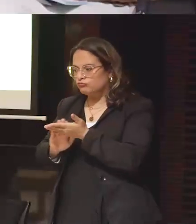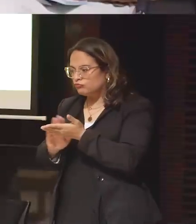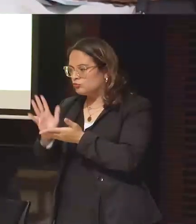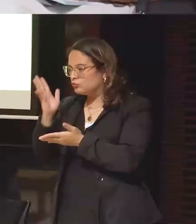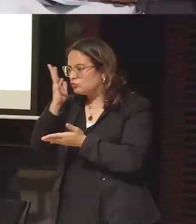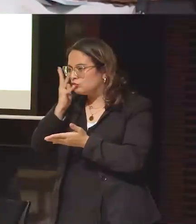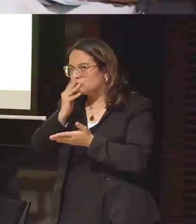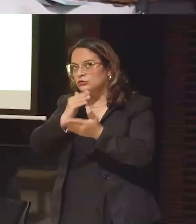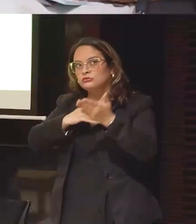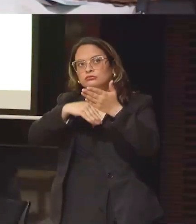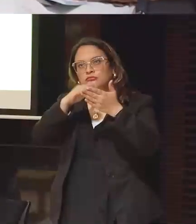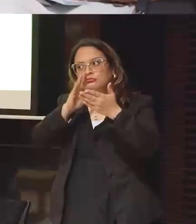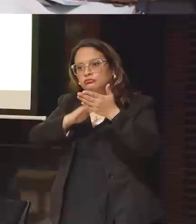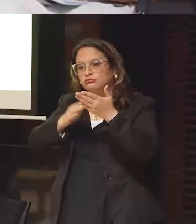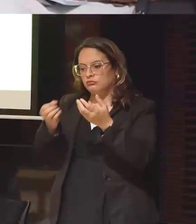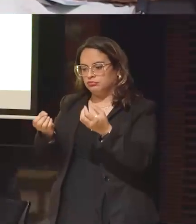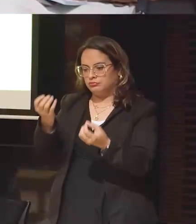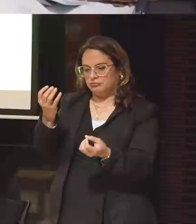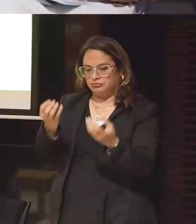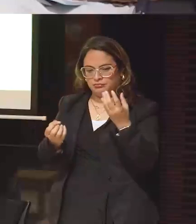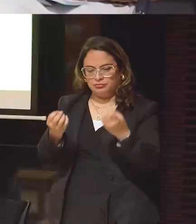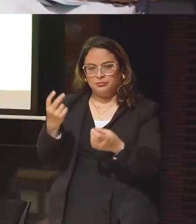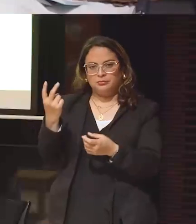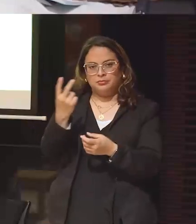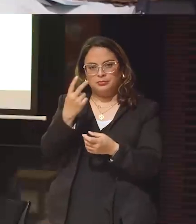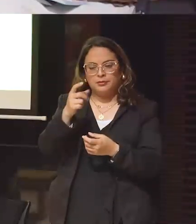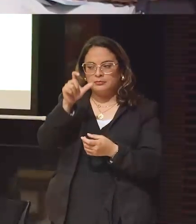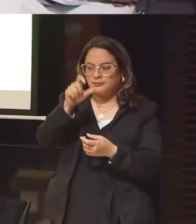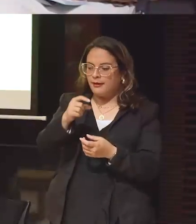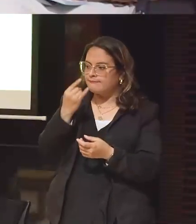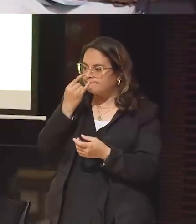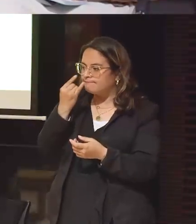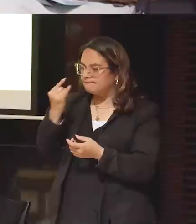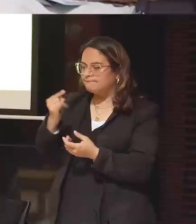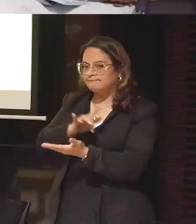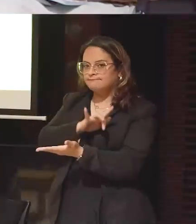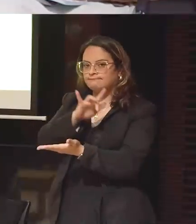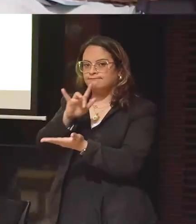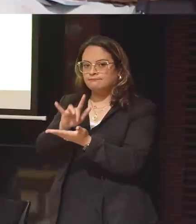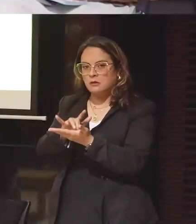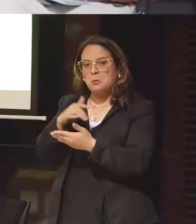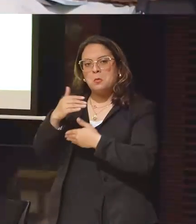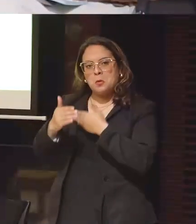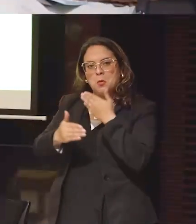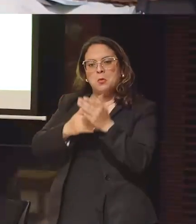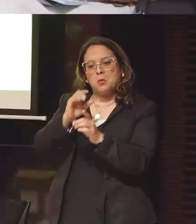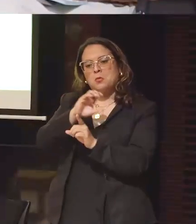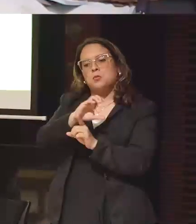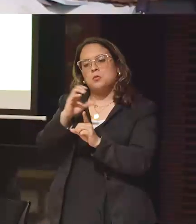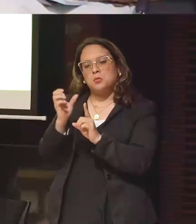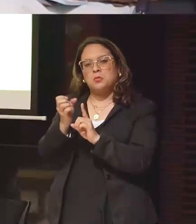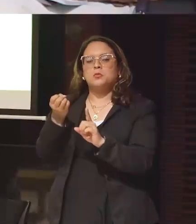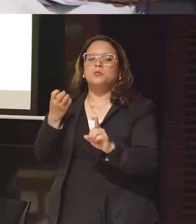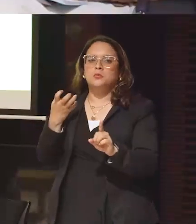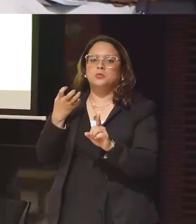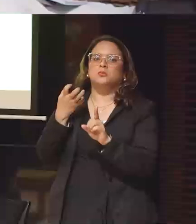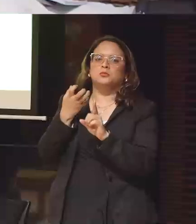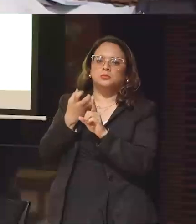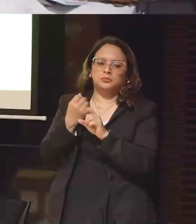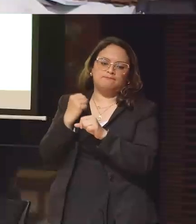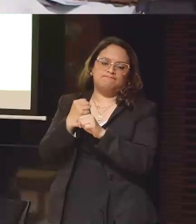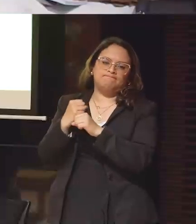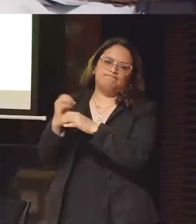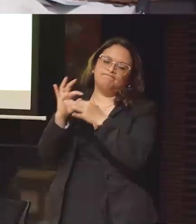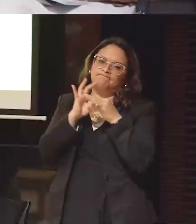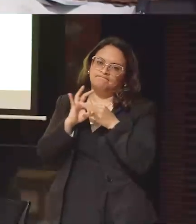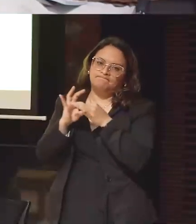volver a pintarlos, en reverdecerlos, en tenerlos más bellos, y es así como la cultura sí impacta los territorios y trabaja con la